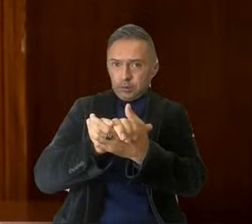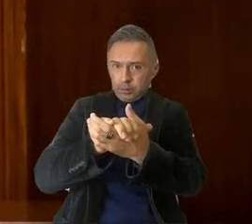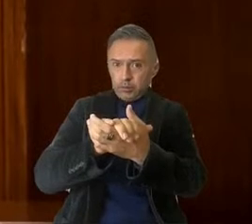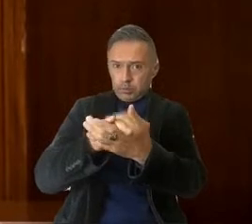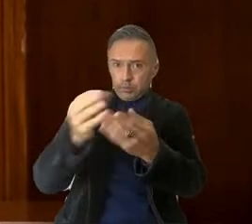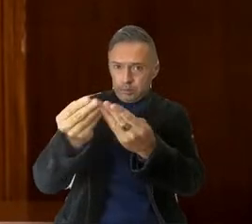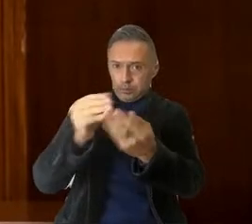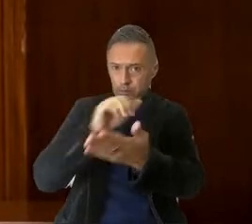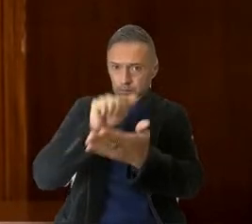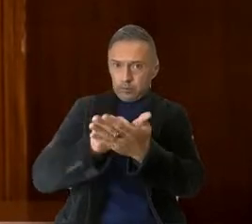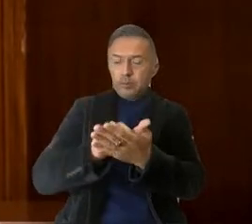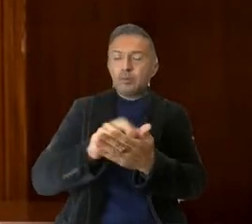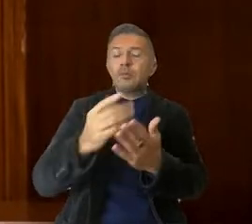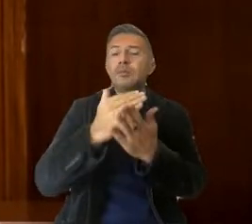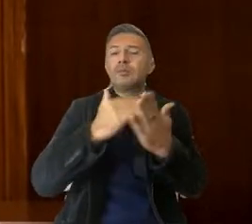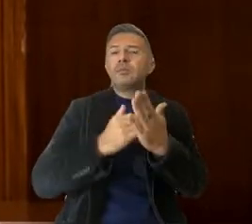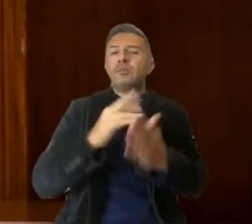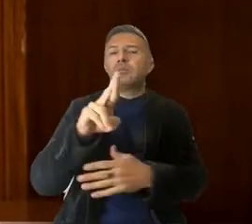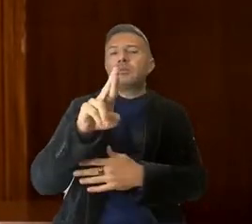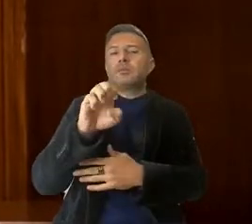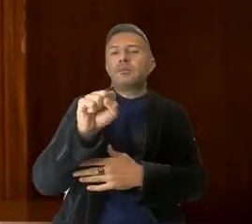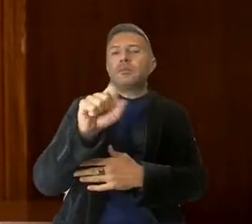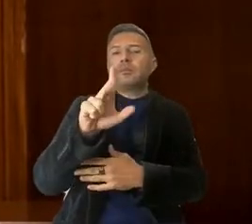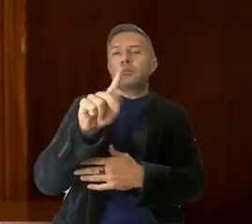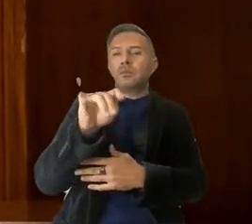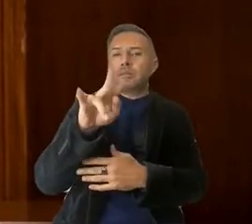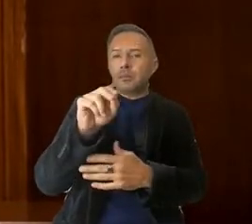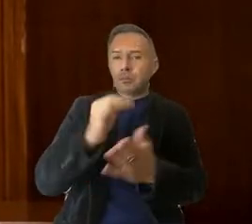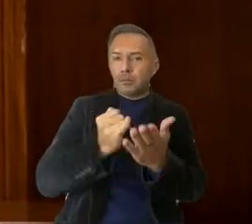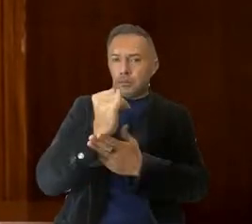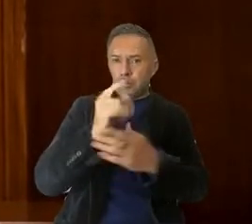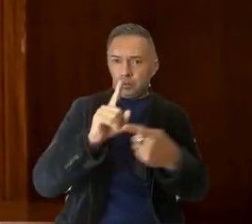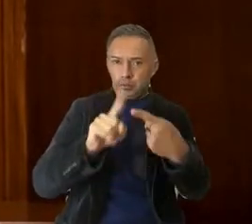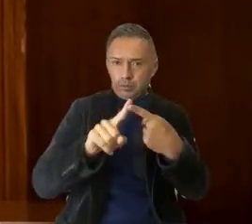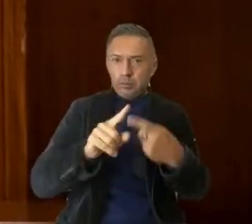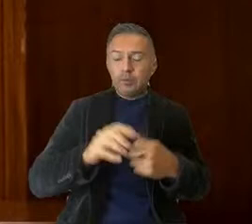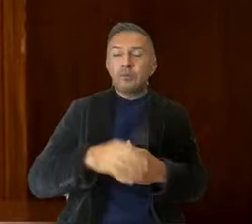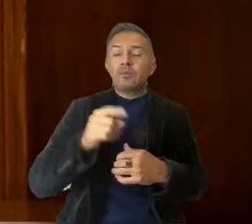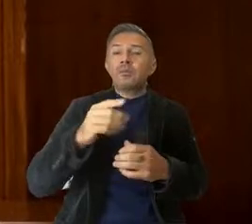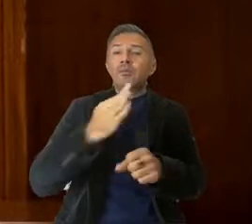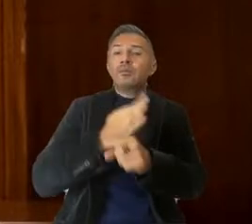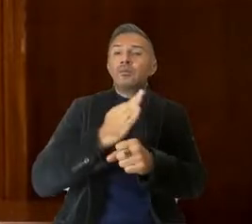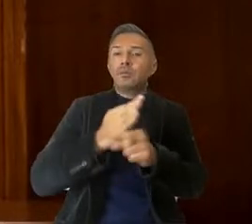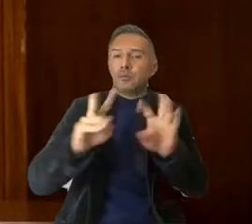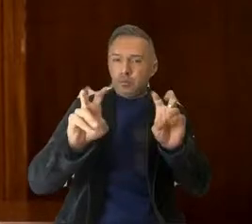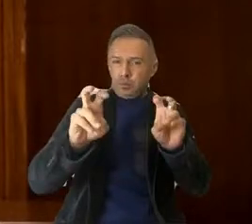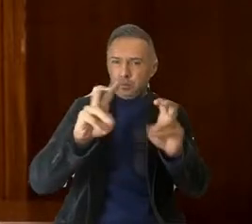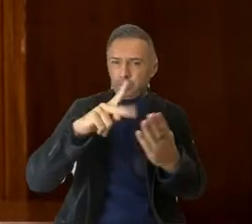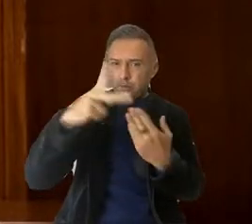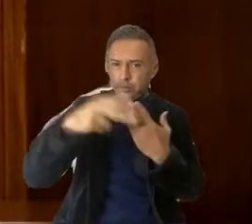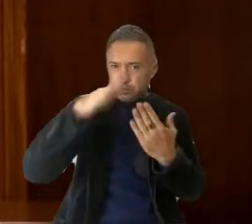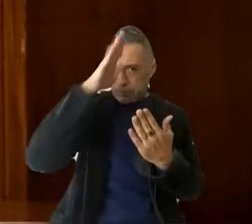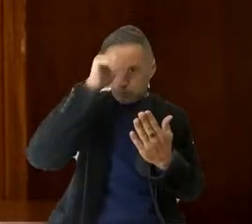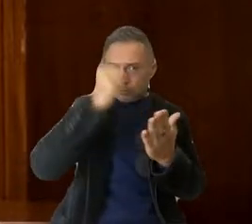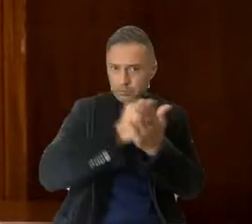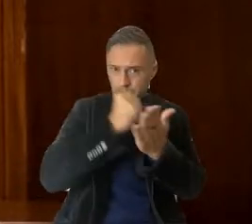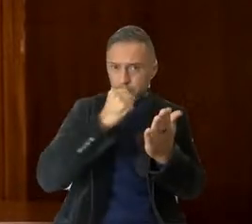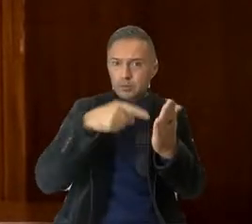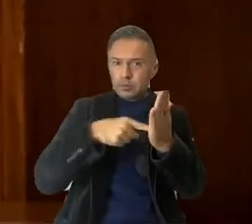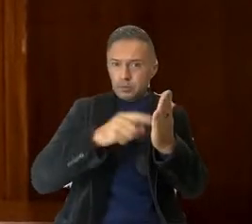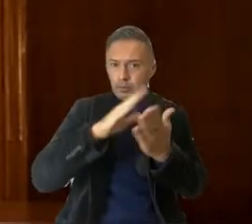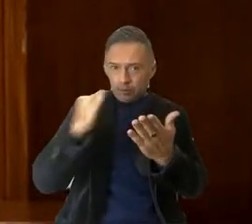Primero, son de aprobarse en lo conducente conforme al proyecto de decreto que ha sido integrado la iniciativa con proyecto de